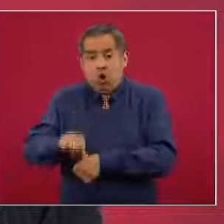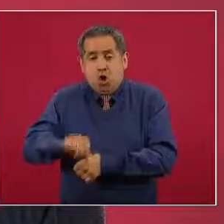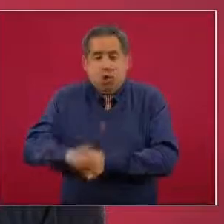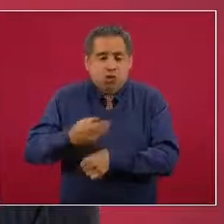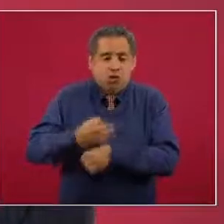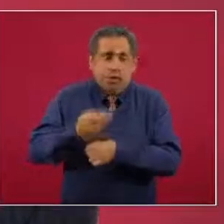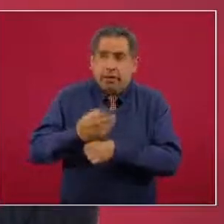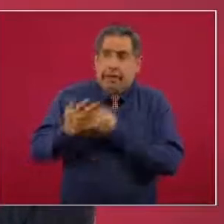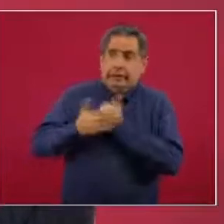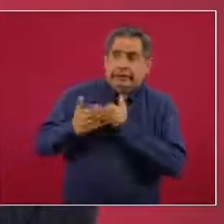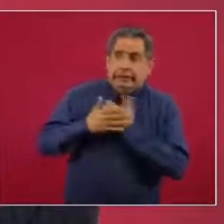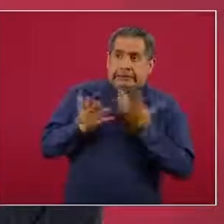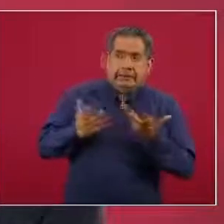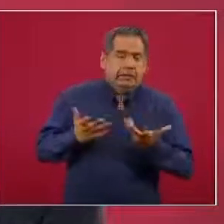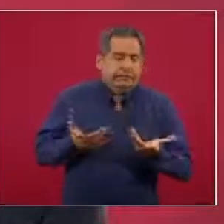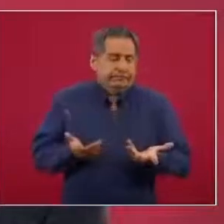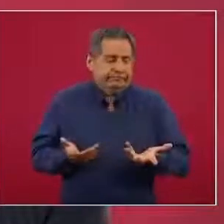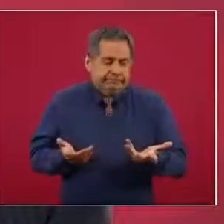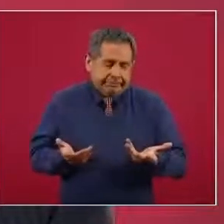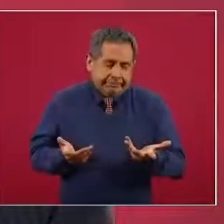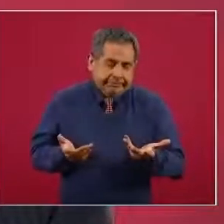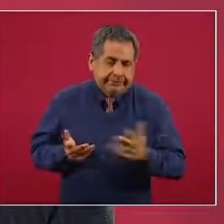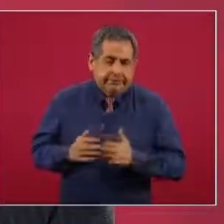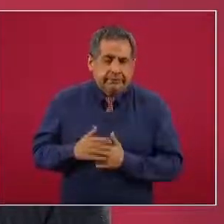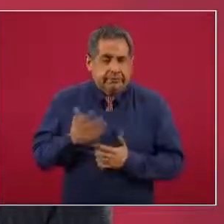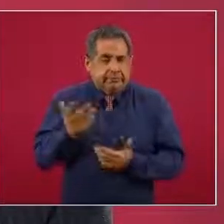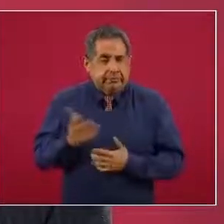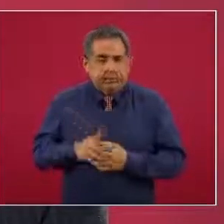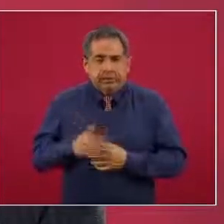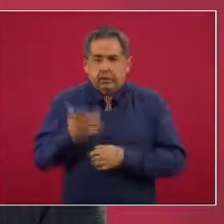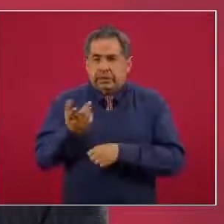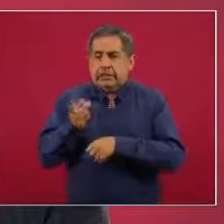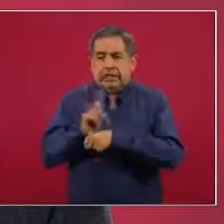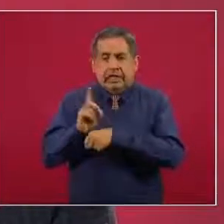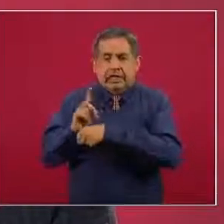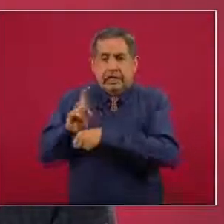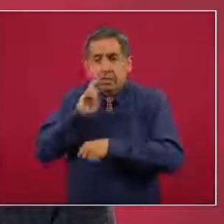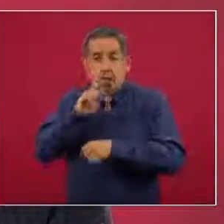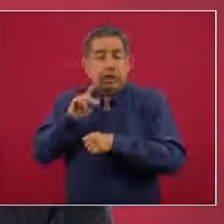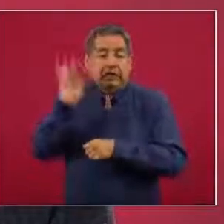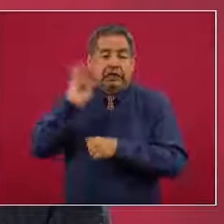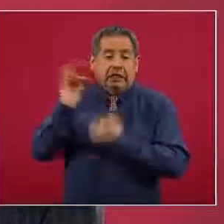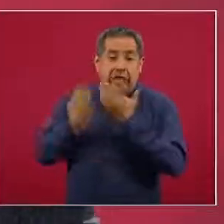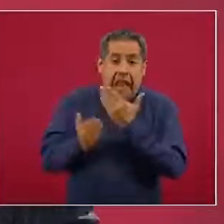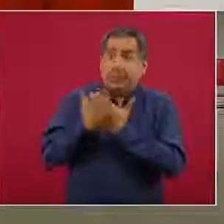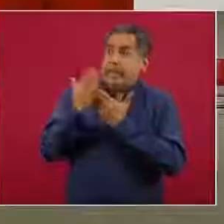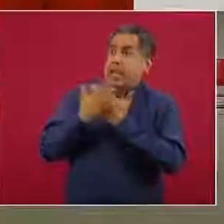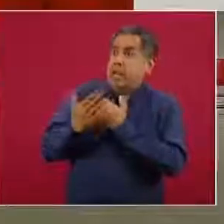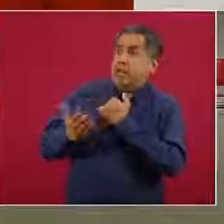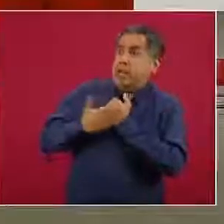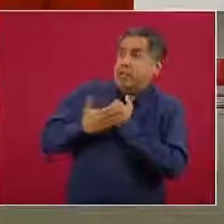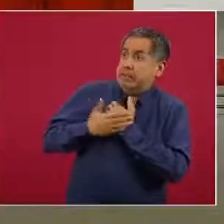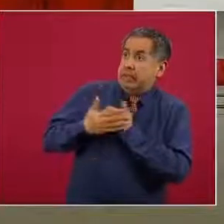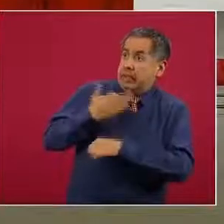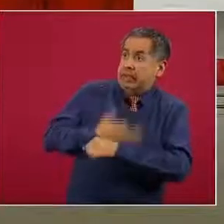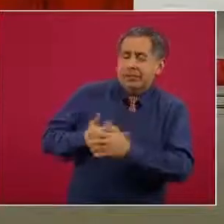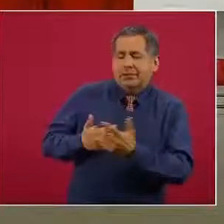de alertamiento inmediato, en tiempo real. Es más, ¿por qué cada día? Mejor en la mañana me alerta de lo que va a ocurrir en la